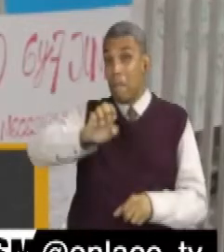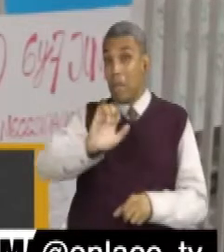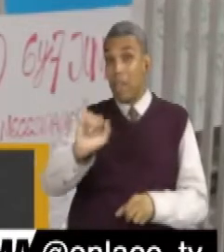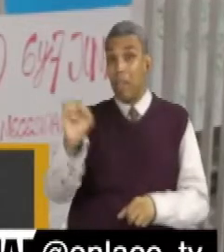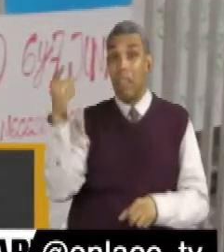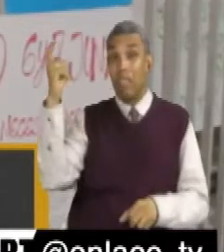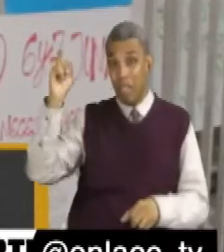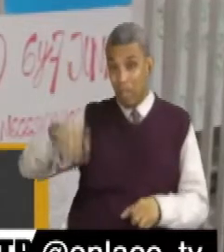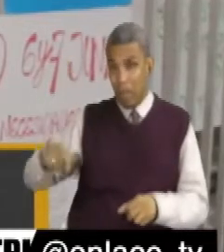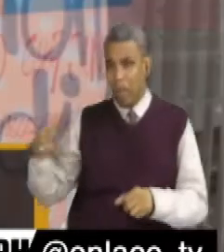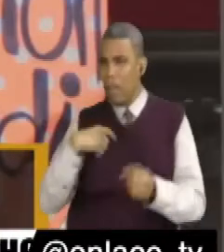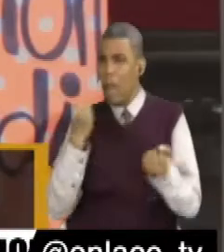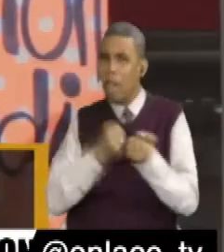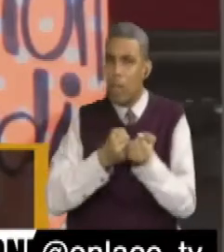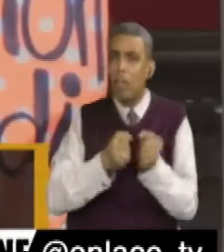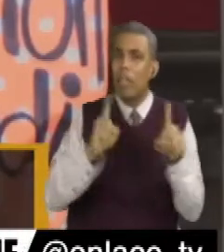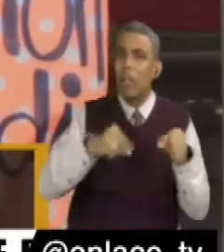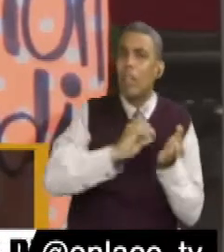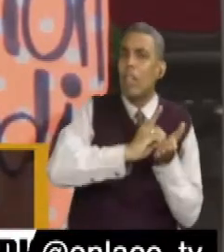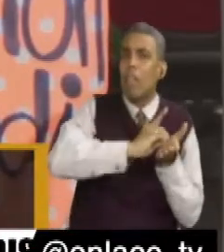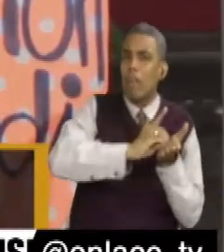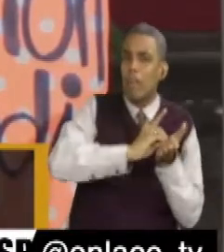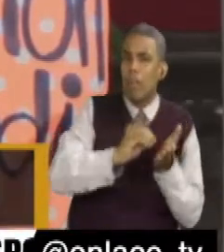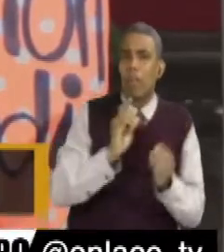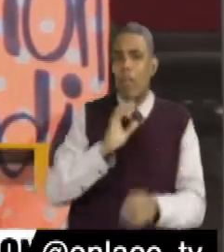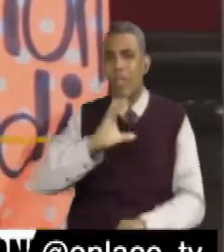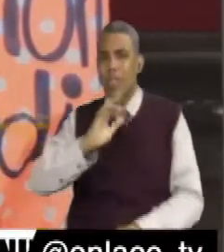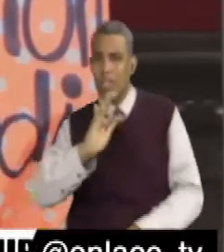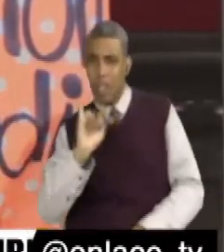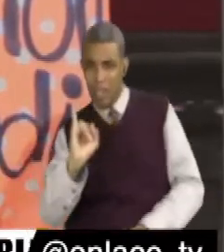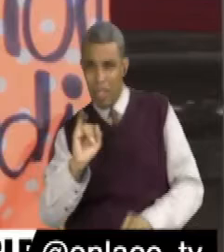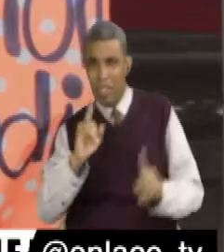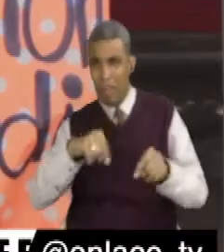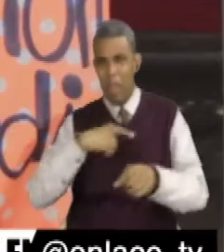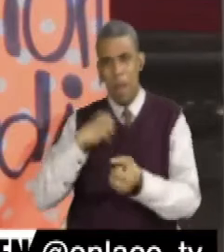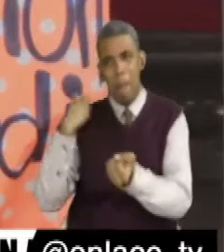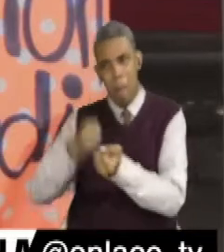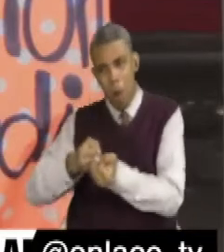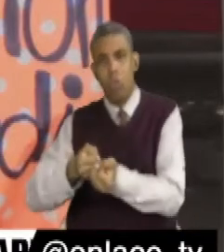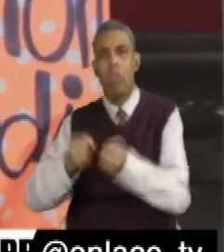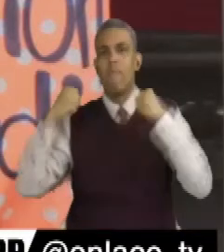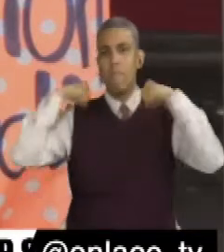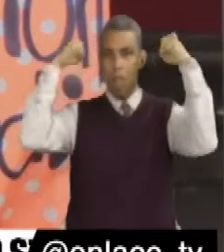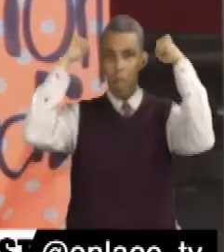horas empleados de la DIAN, Medicina Legal y el CTI de la Fiscalía.